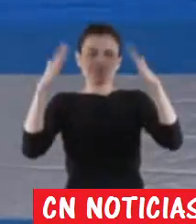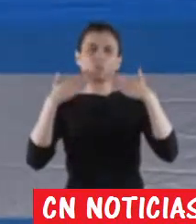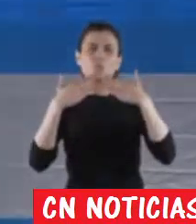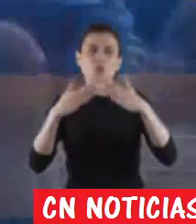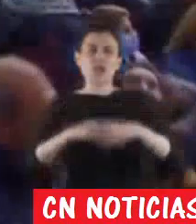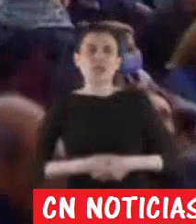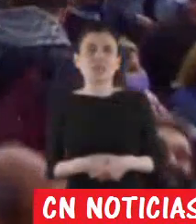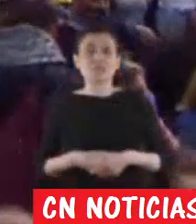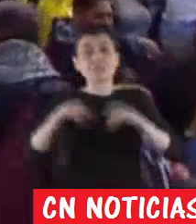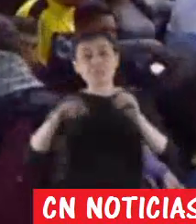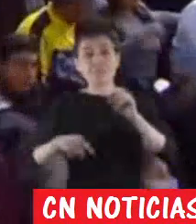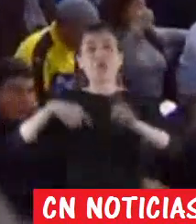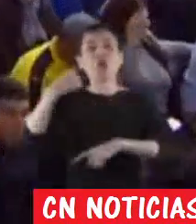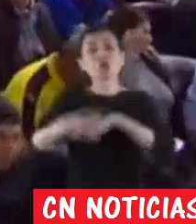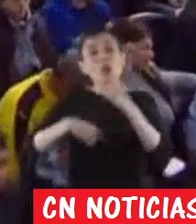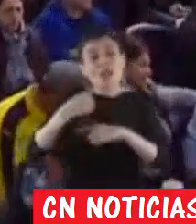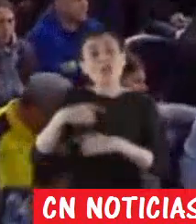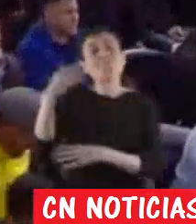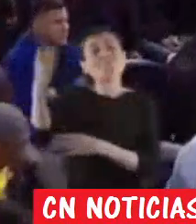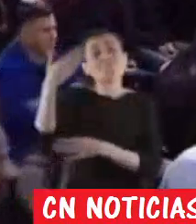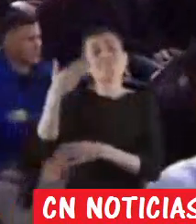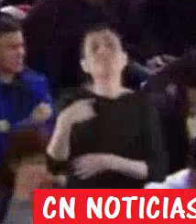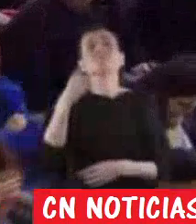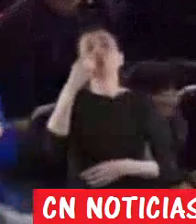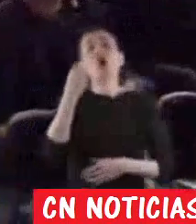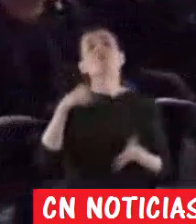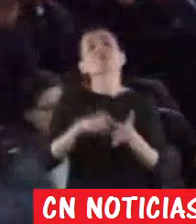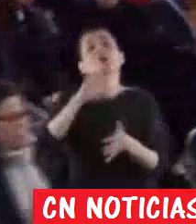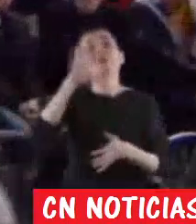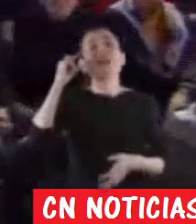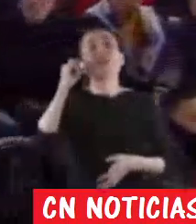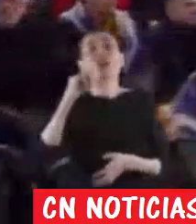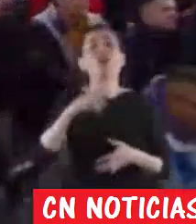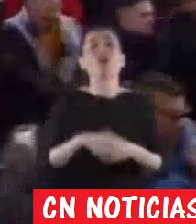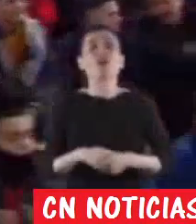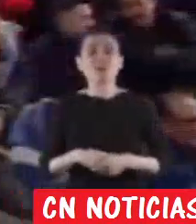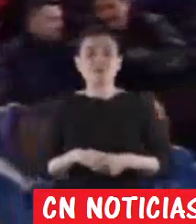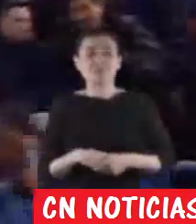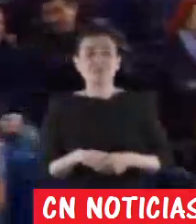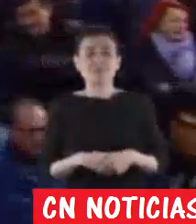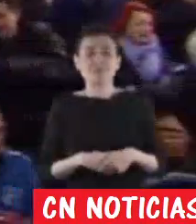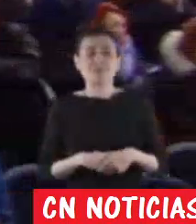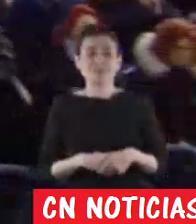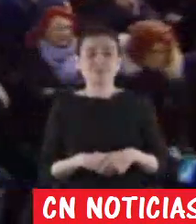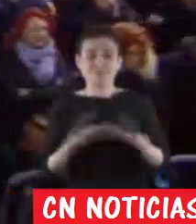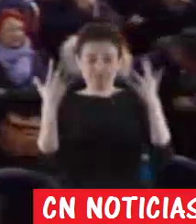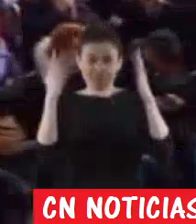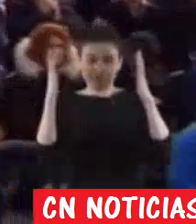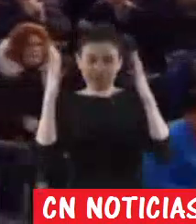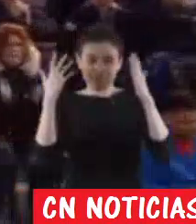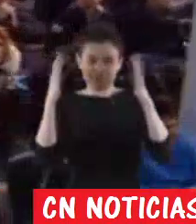A continuación hará uso de la palabra el señor gobernador de la provincia de Buenos Aires, Axel